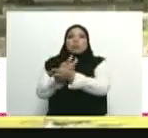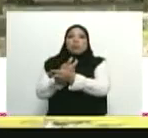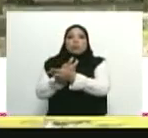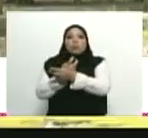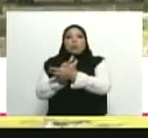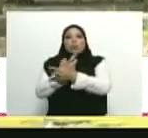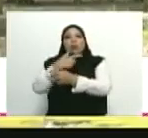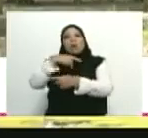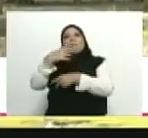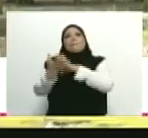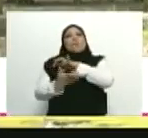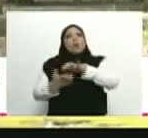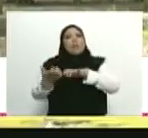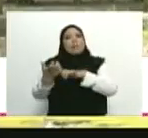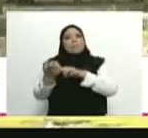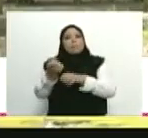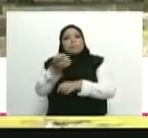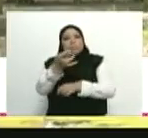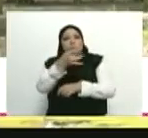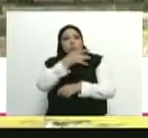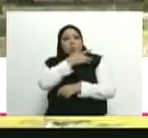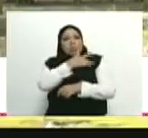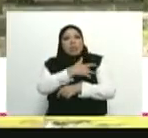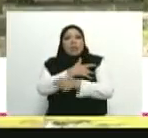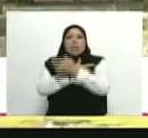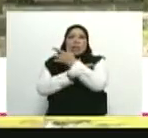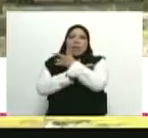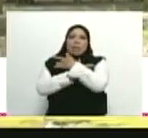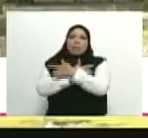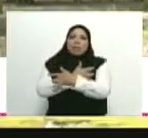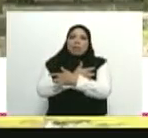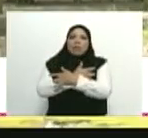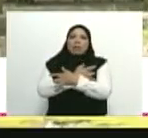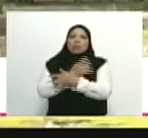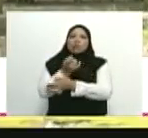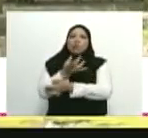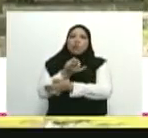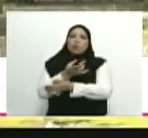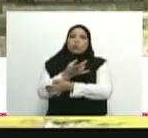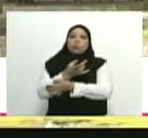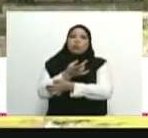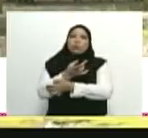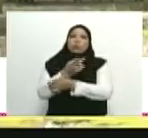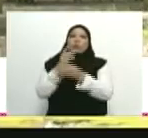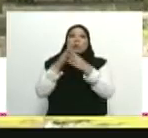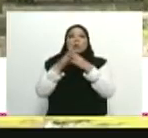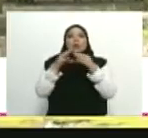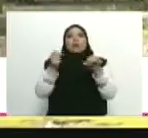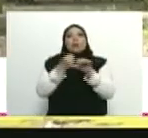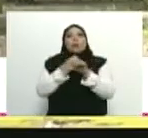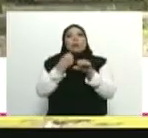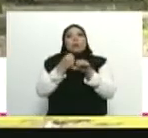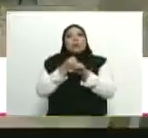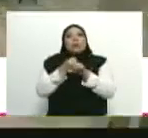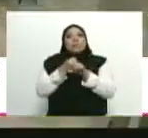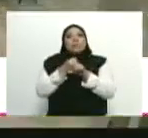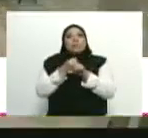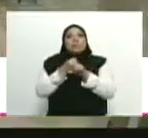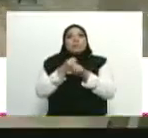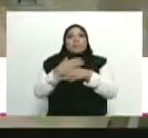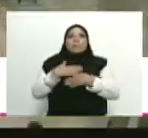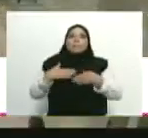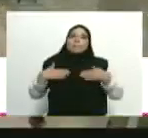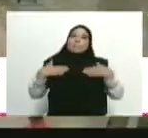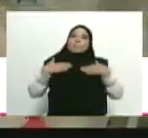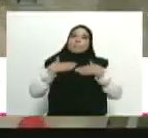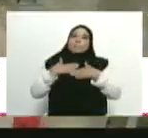artrosis, molestias articulares, y también con el resto de los minerales, con la sanación a